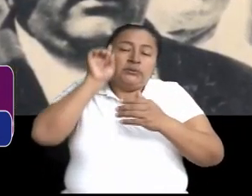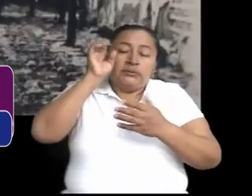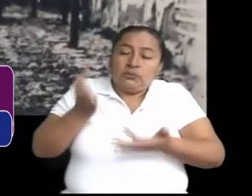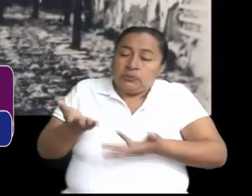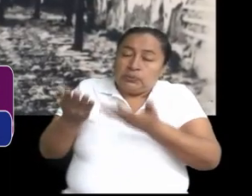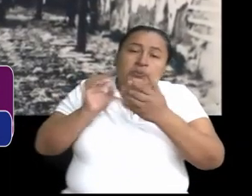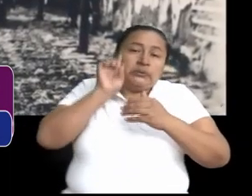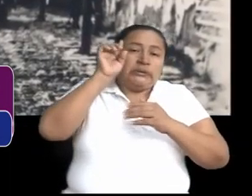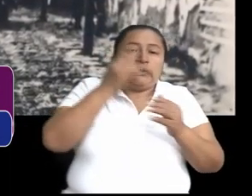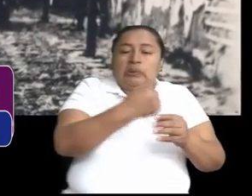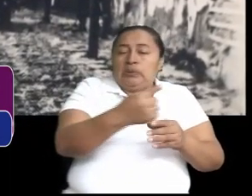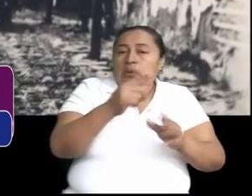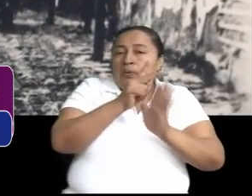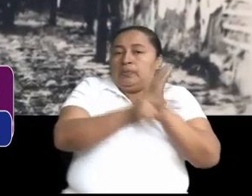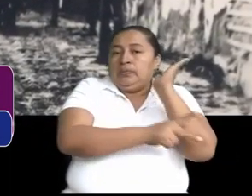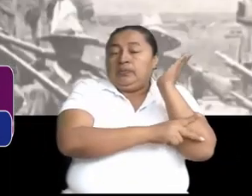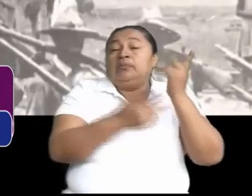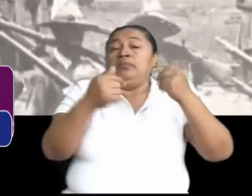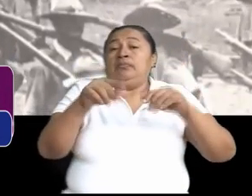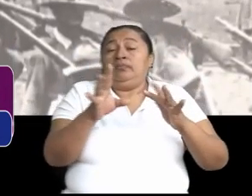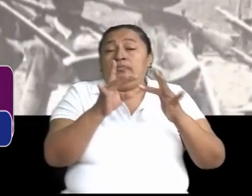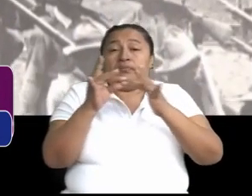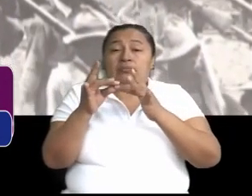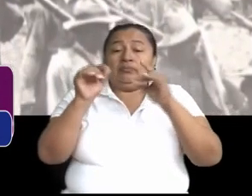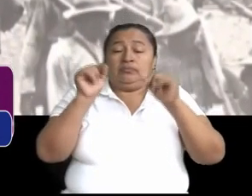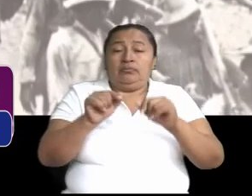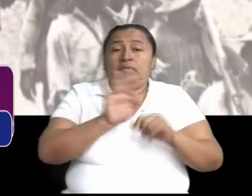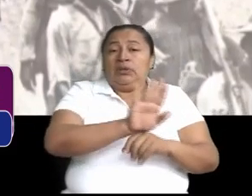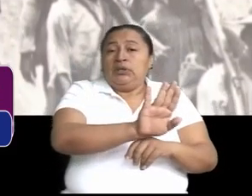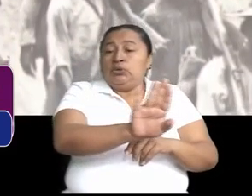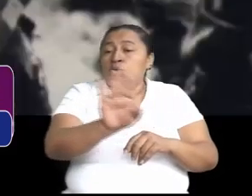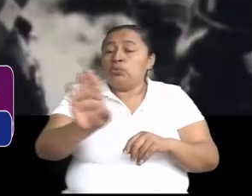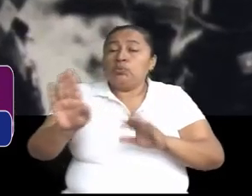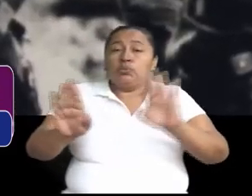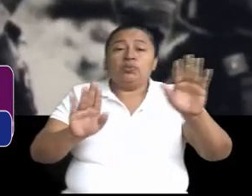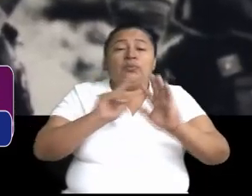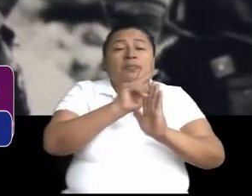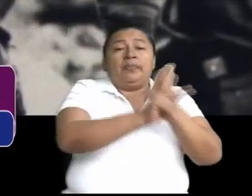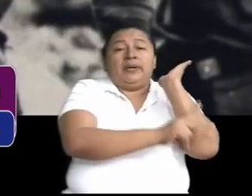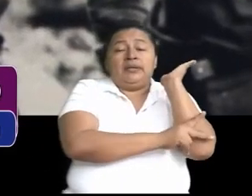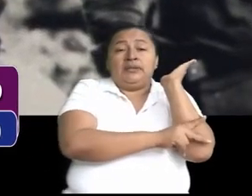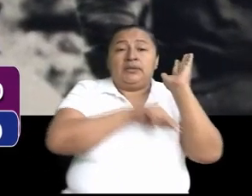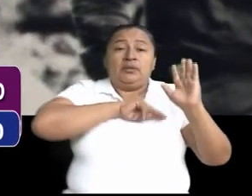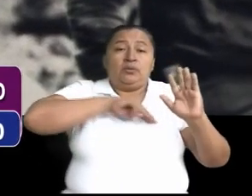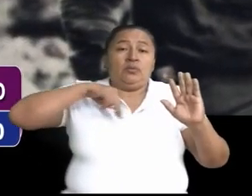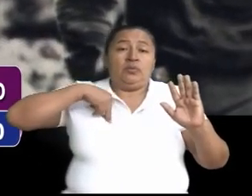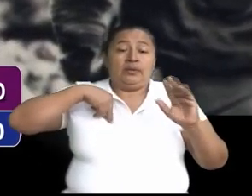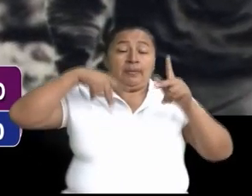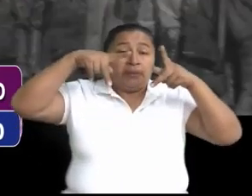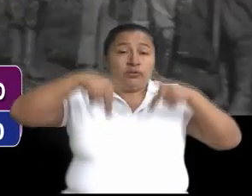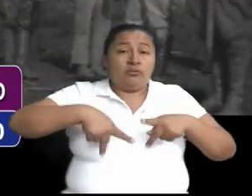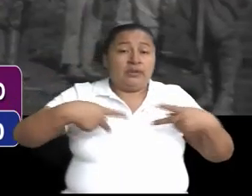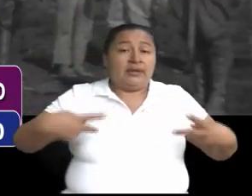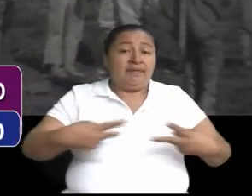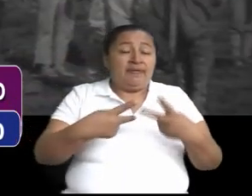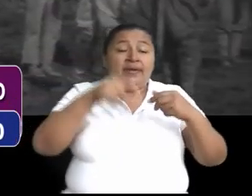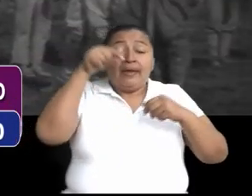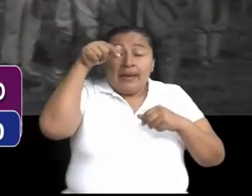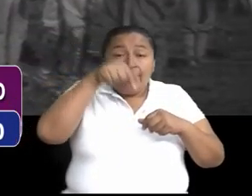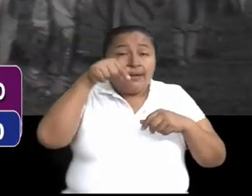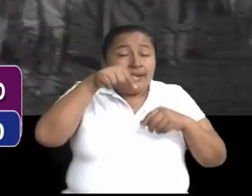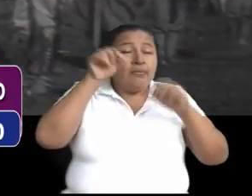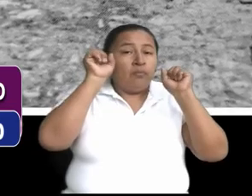que sea precisamente en sus países donde nuestros ciudadanos encuentren la